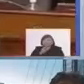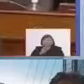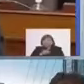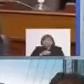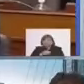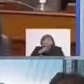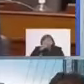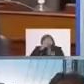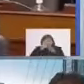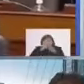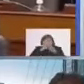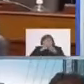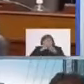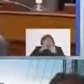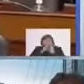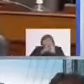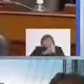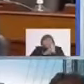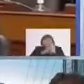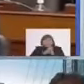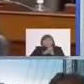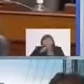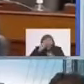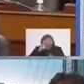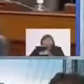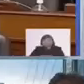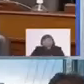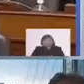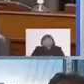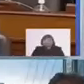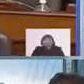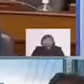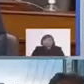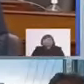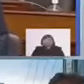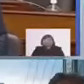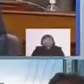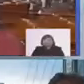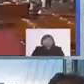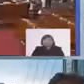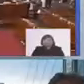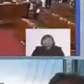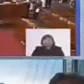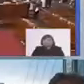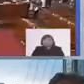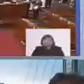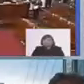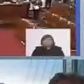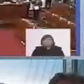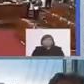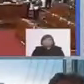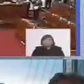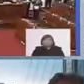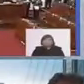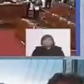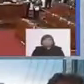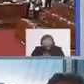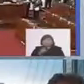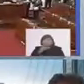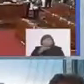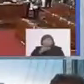adelante de lo que ha ocurrido con otras destituciones de presidentes o con otras salidas abruptas de presidentes en